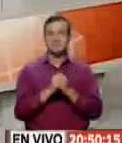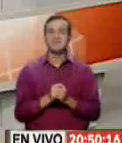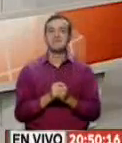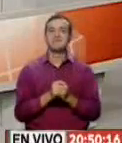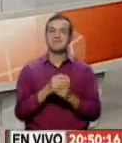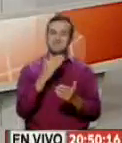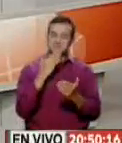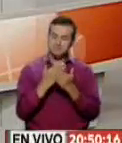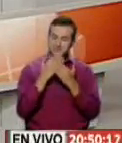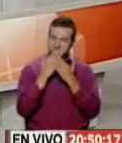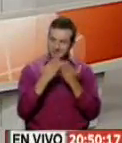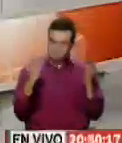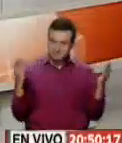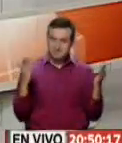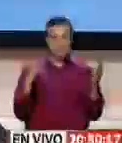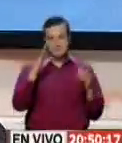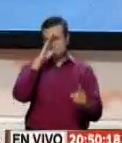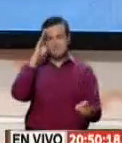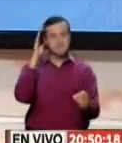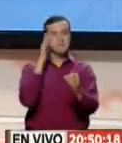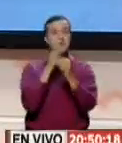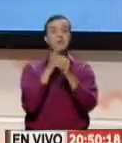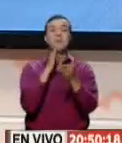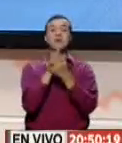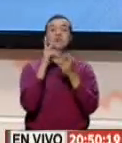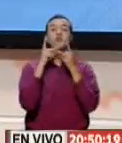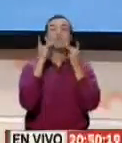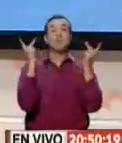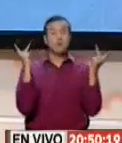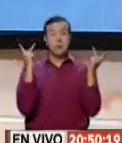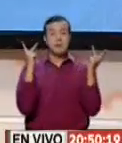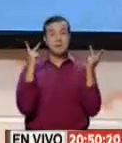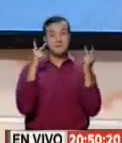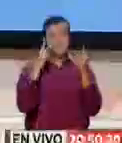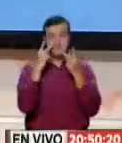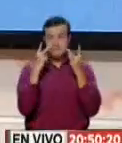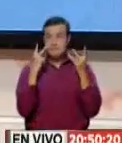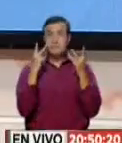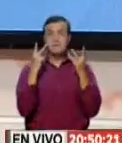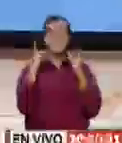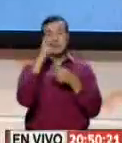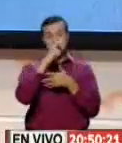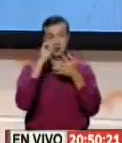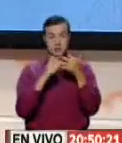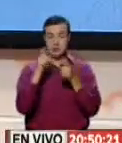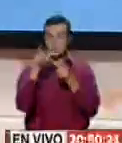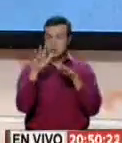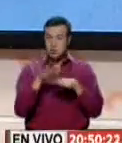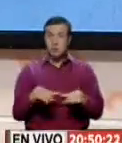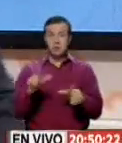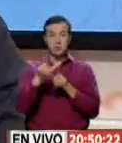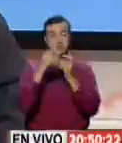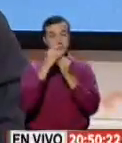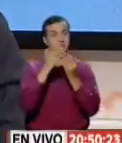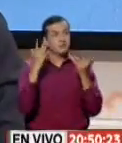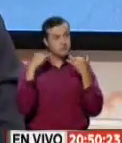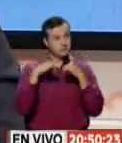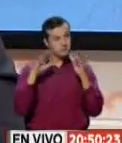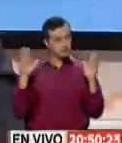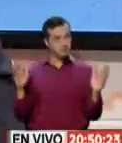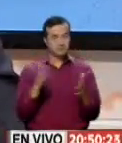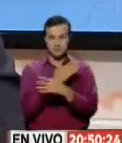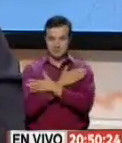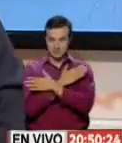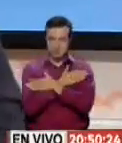muchas gracias a ustedes, ¿no? Y esa es la misión finalmente de los medios públicos, sí, el poder identificarse con las necesidades de la ciudadanía. Así que a seguir adelante